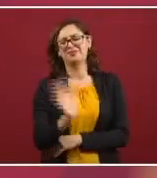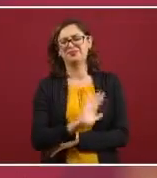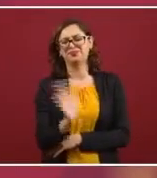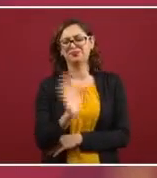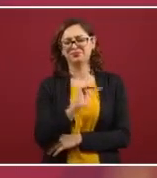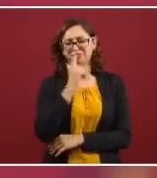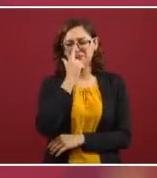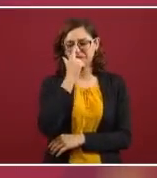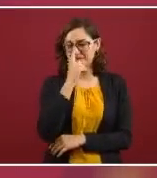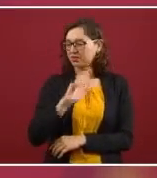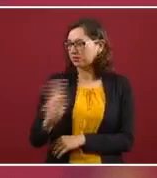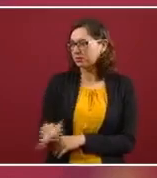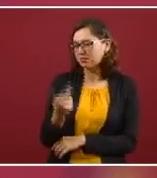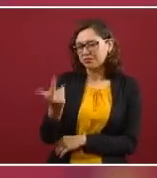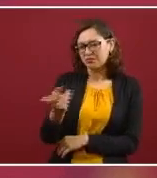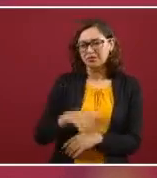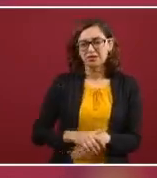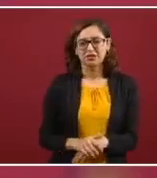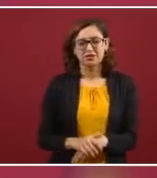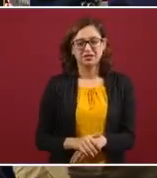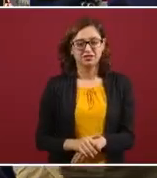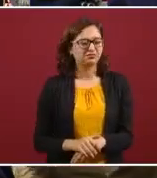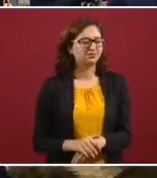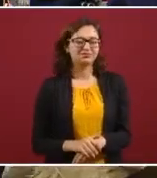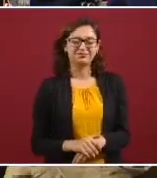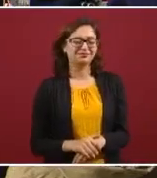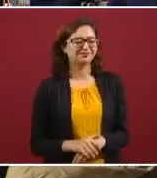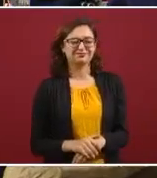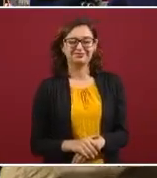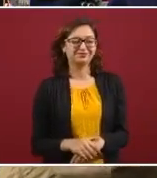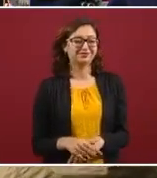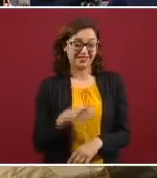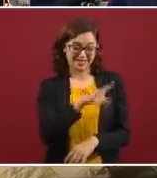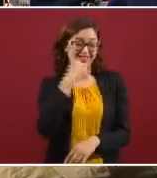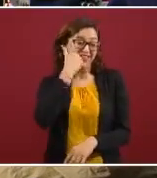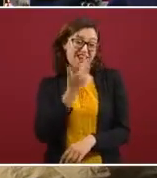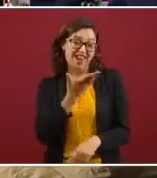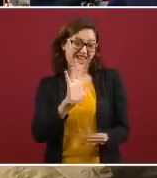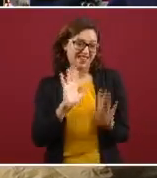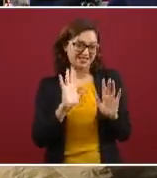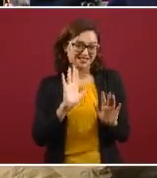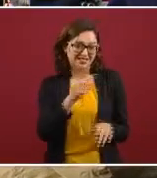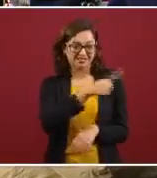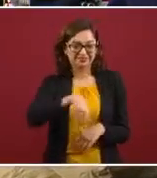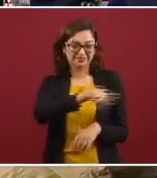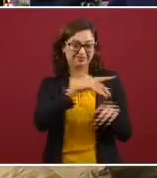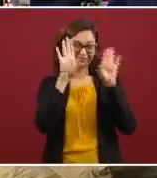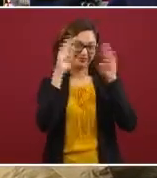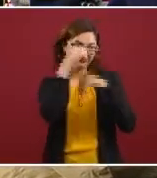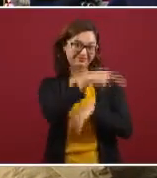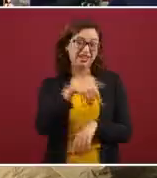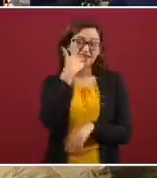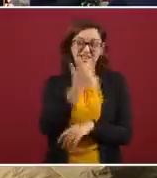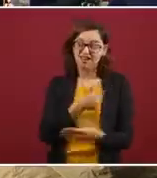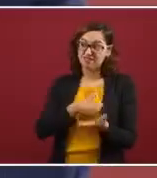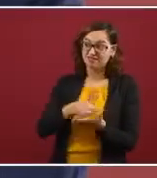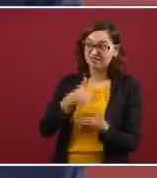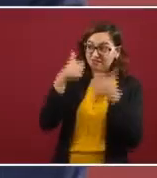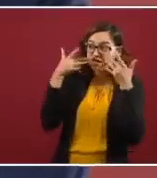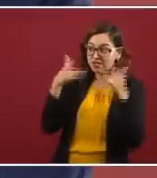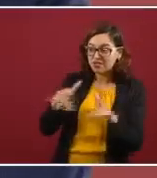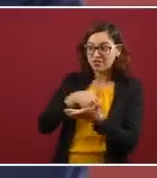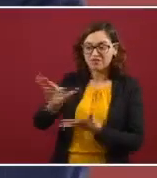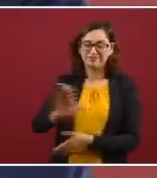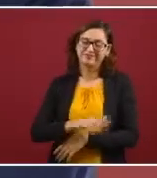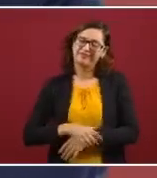una pregunta. No, eso es lo que quisieran nuestros adversarios, los conservadores. En